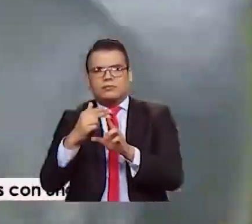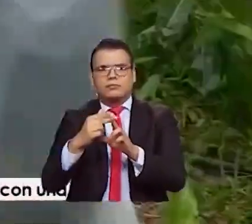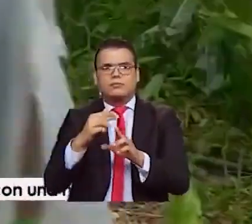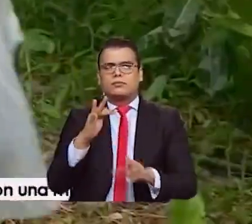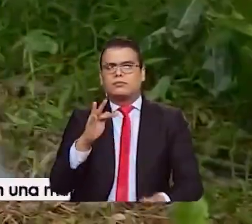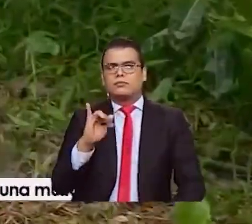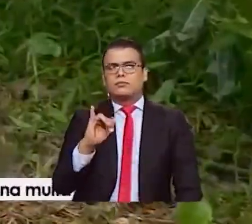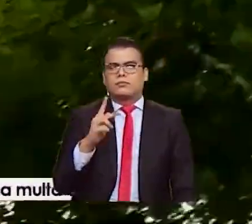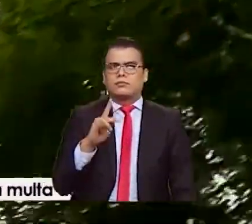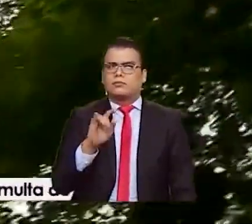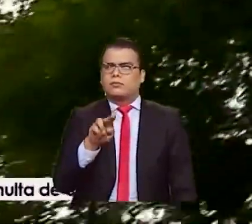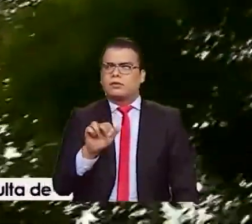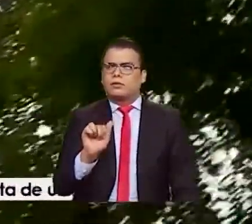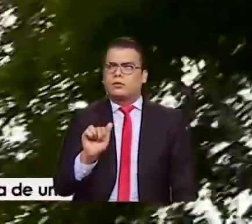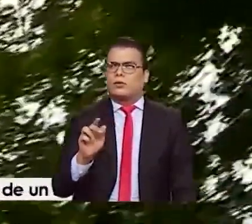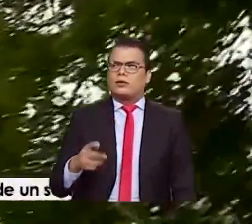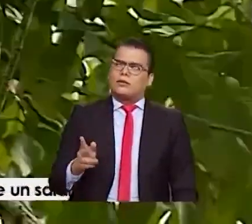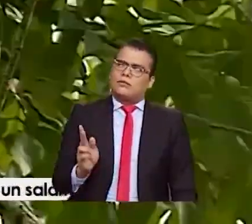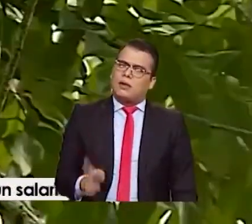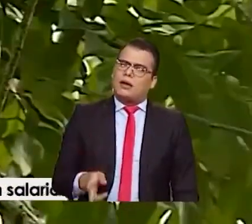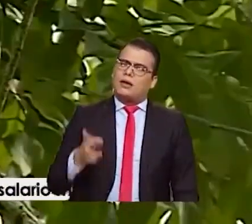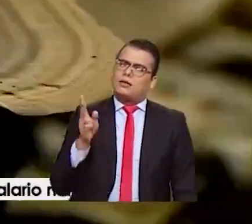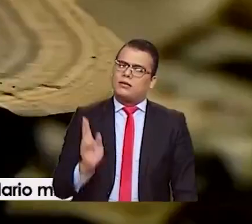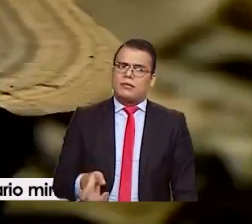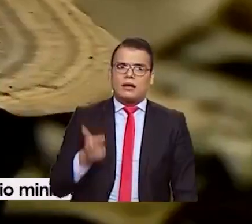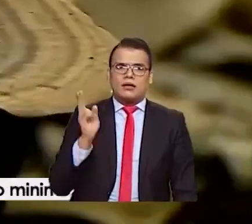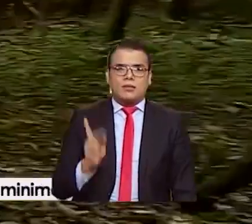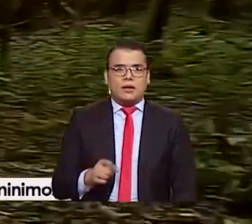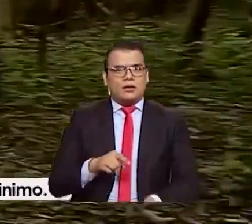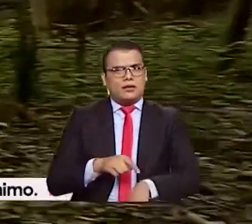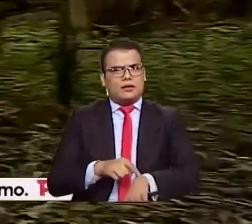por espacio de una hora por su vegetación.